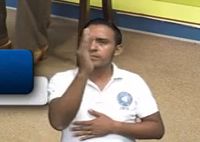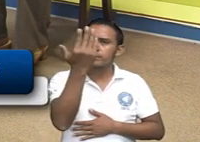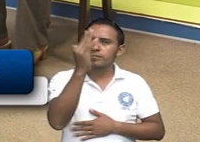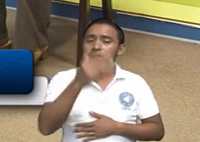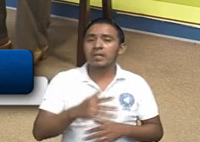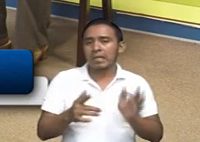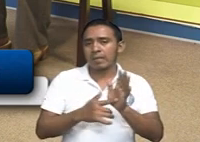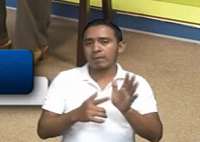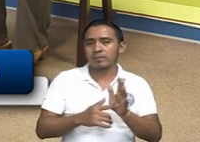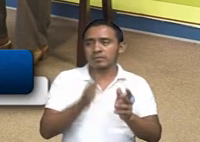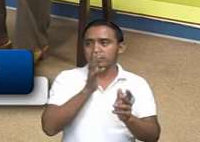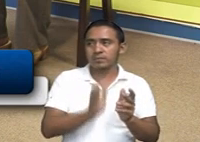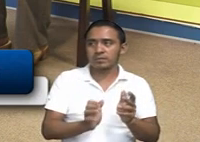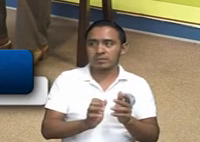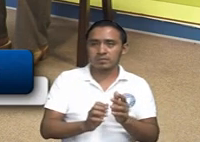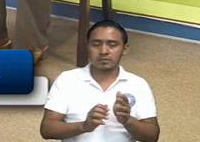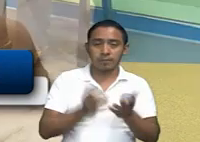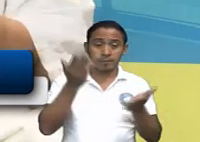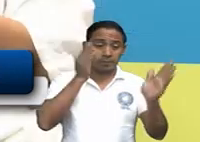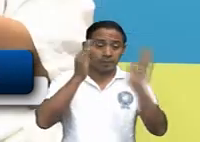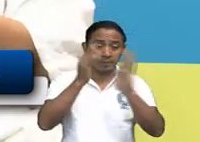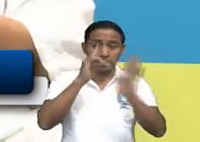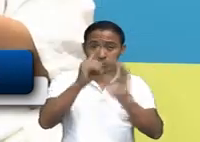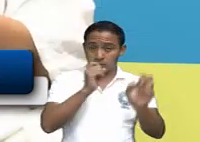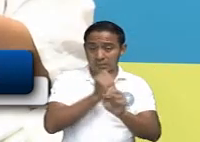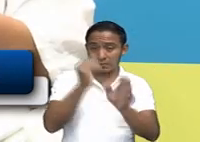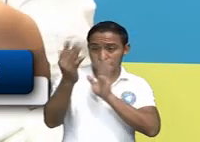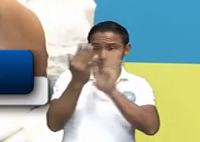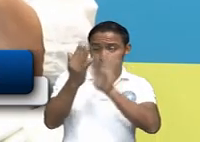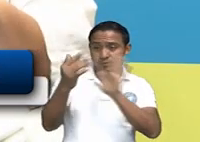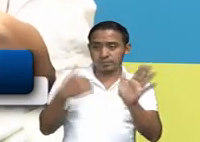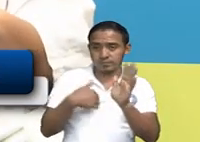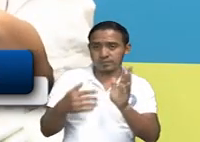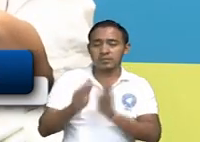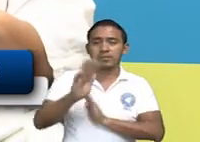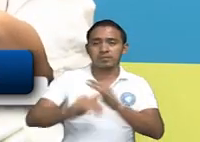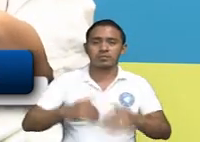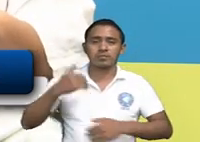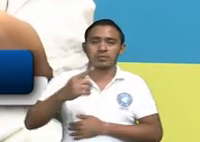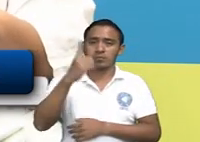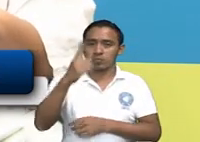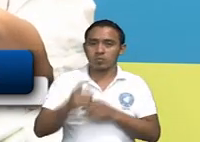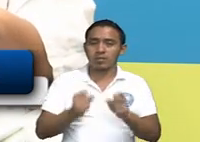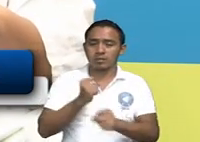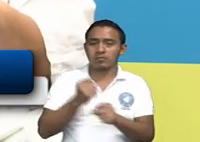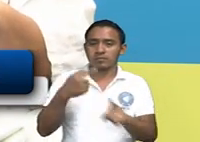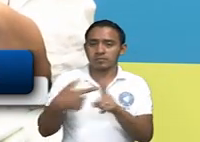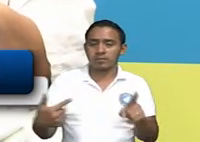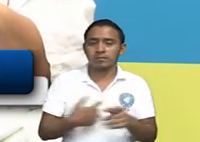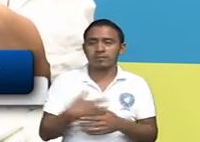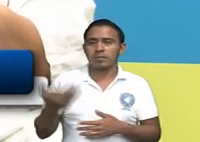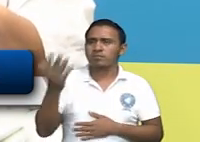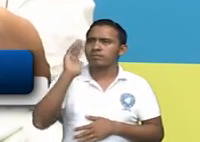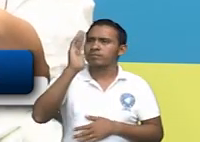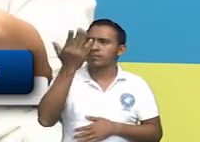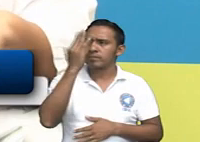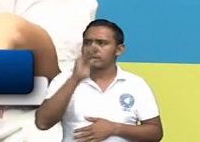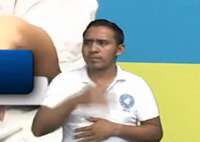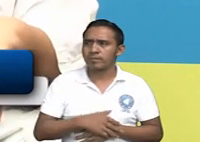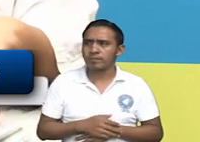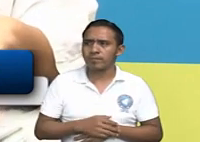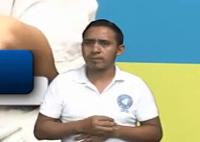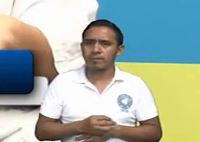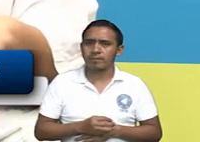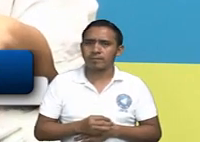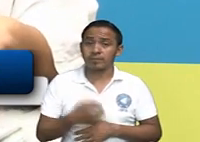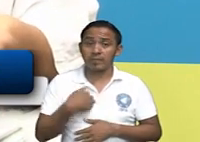niño de 1 año no sabe que ese reflejo que está ahí es el de él. Pero a los 18 meses, el niño, cuando ya ve su reflejo, él dice